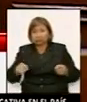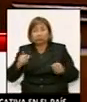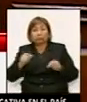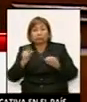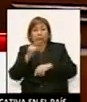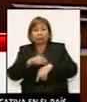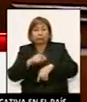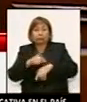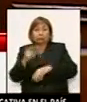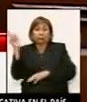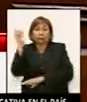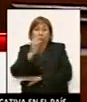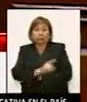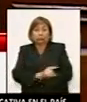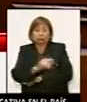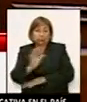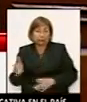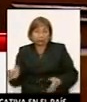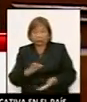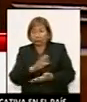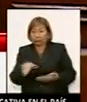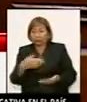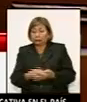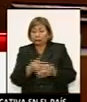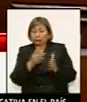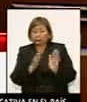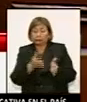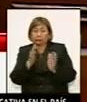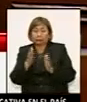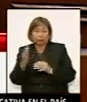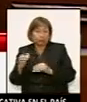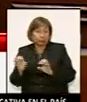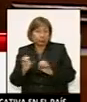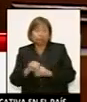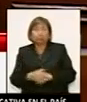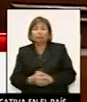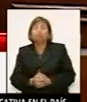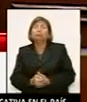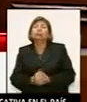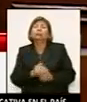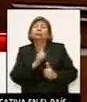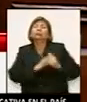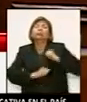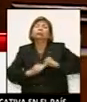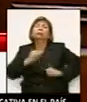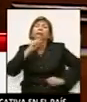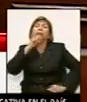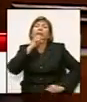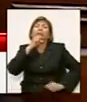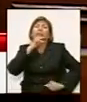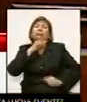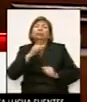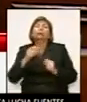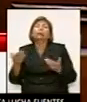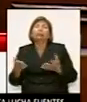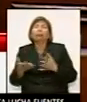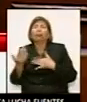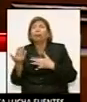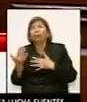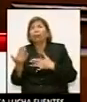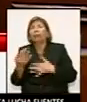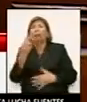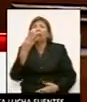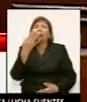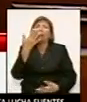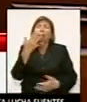mismo momento de la emergencia todos los procesos que ahora, por ejemplo, sufre una mujer violentada que tiene que esperar 45